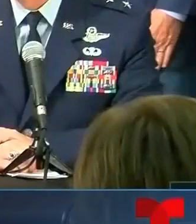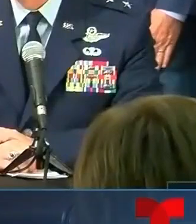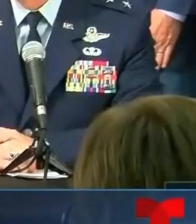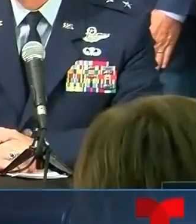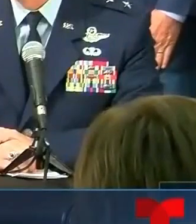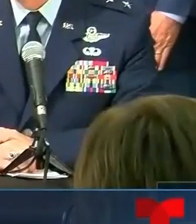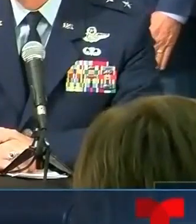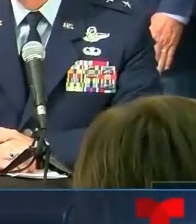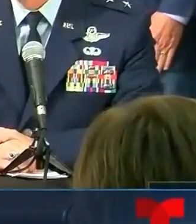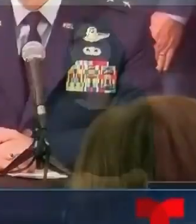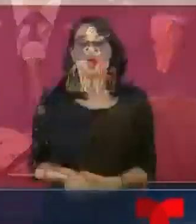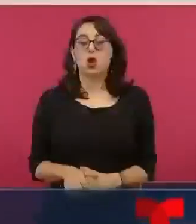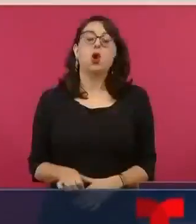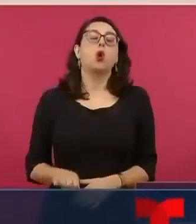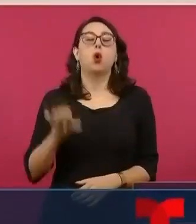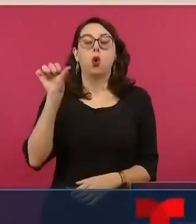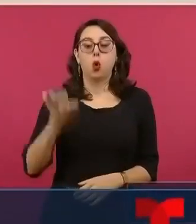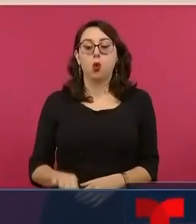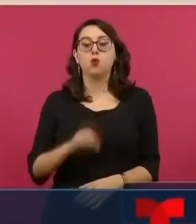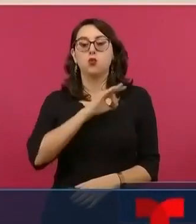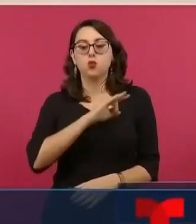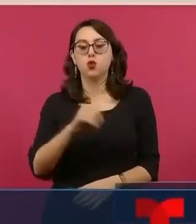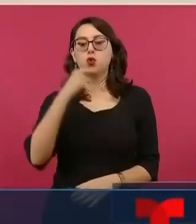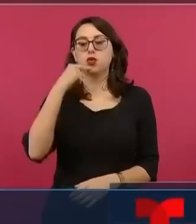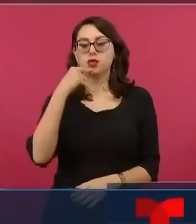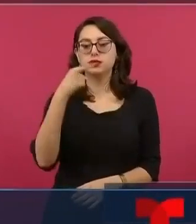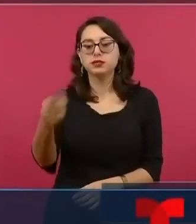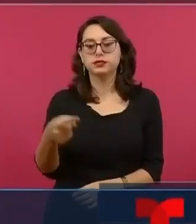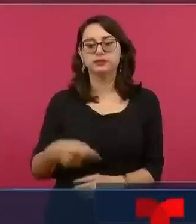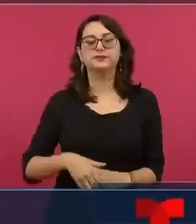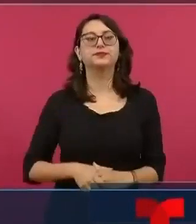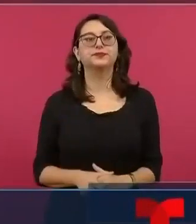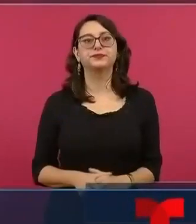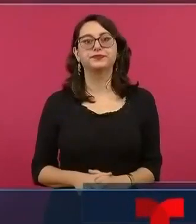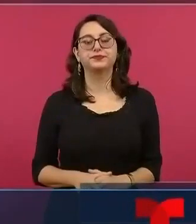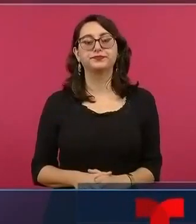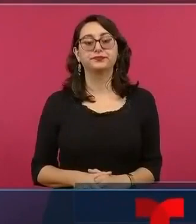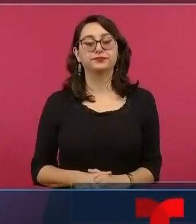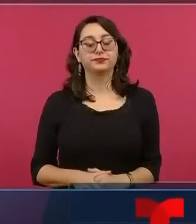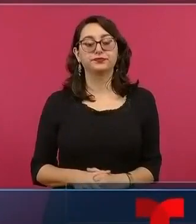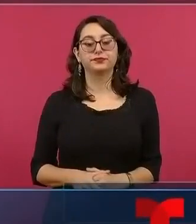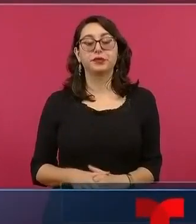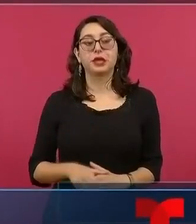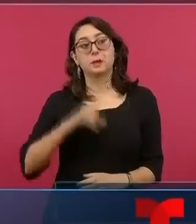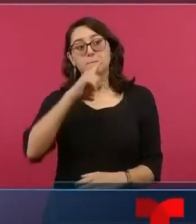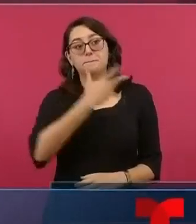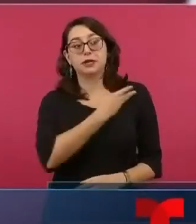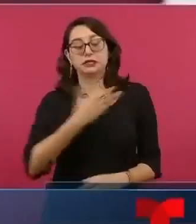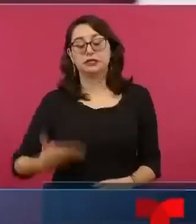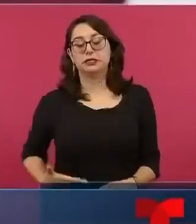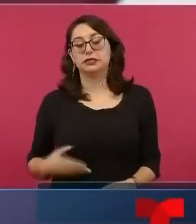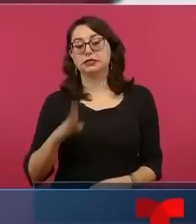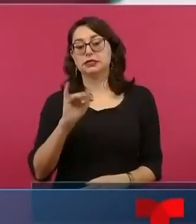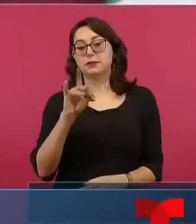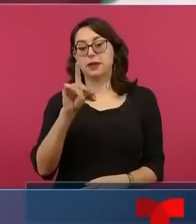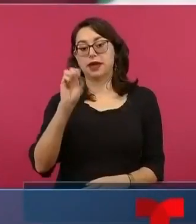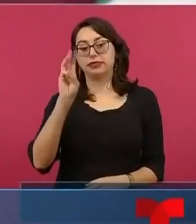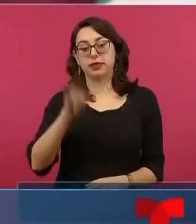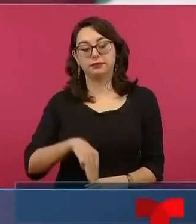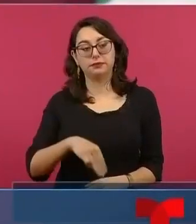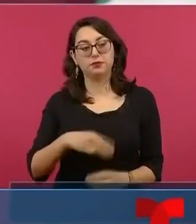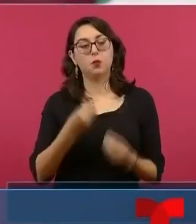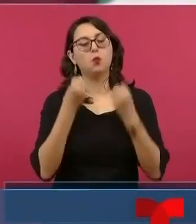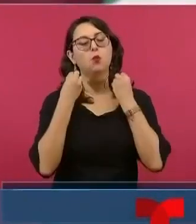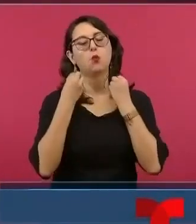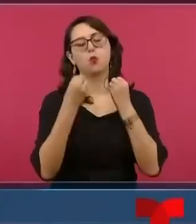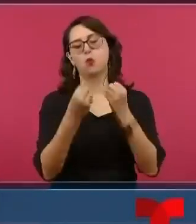Abbott. Le agradecemos mucho al presidente Biden